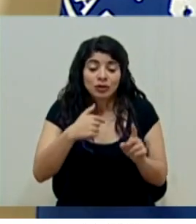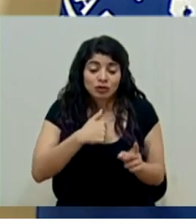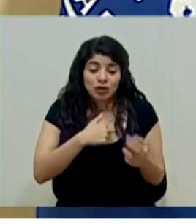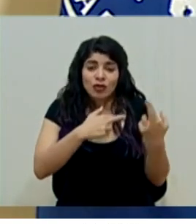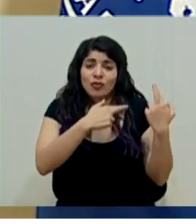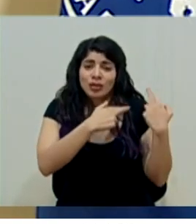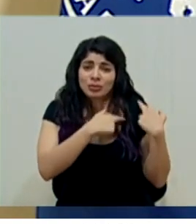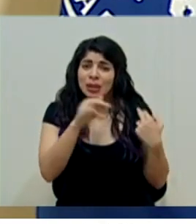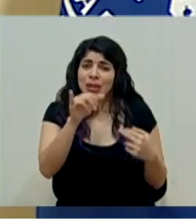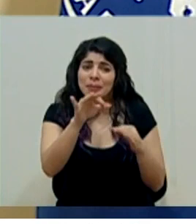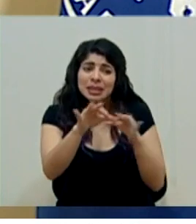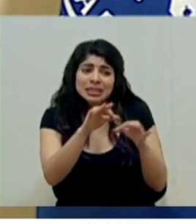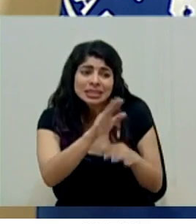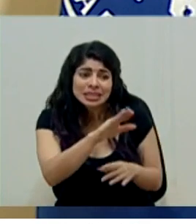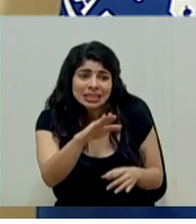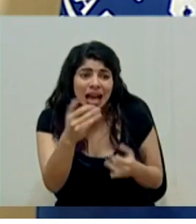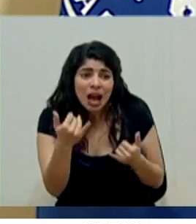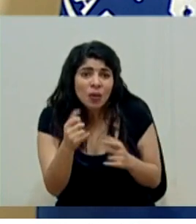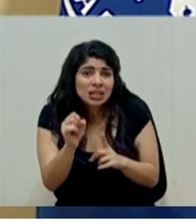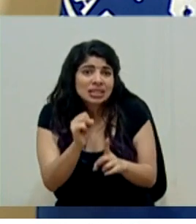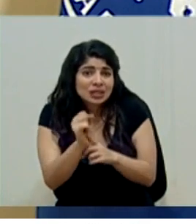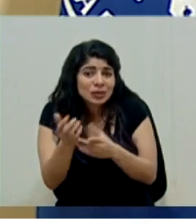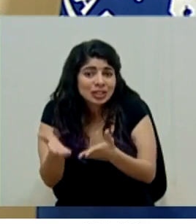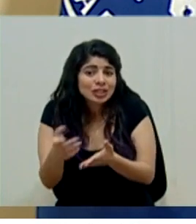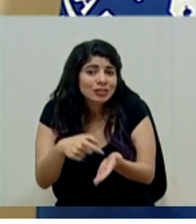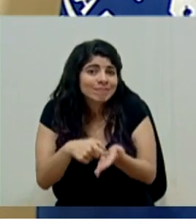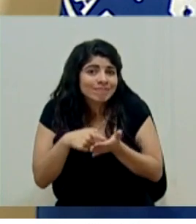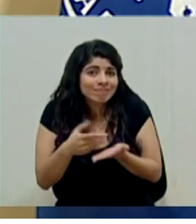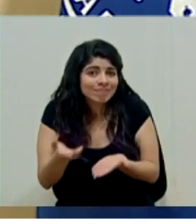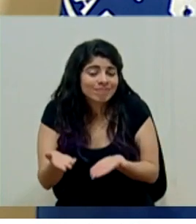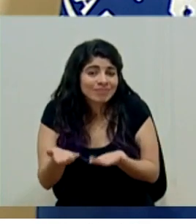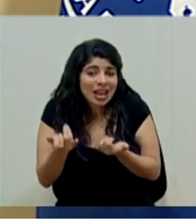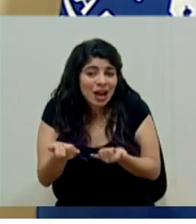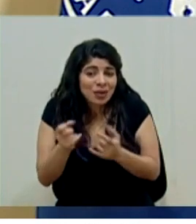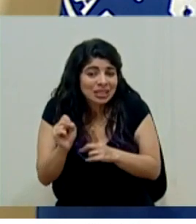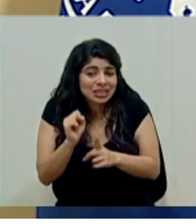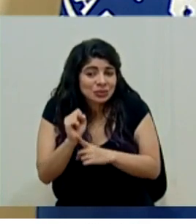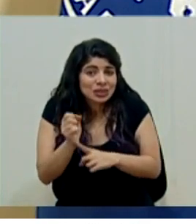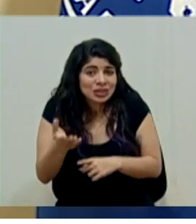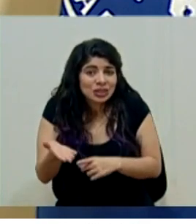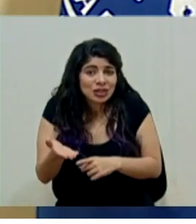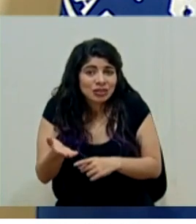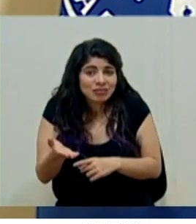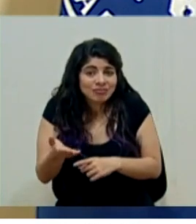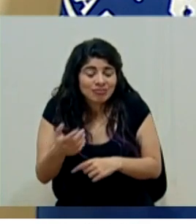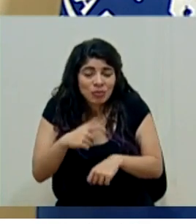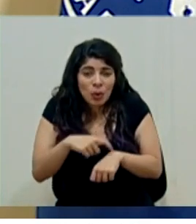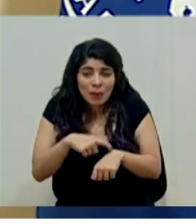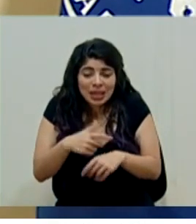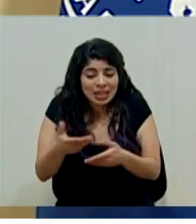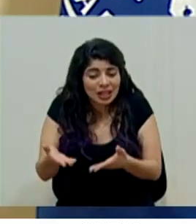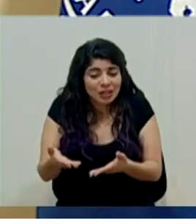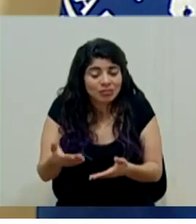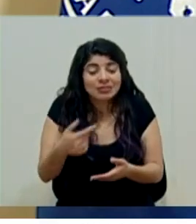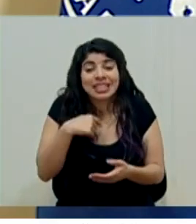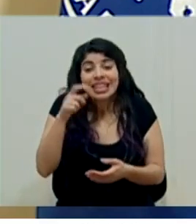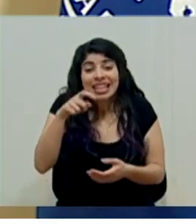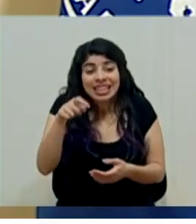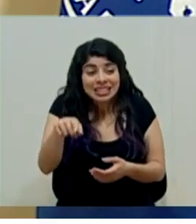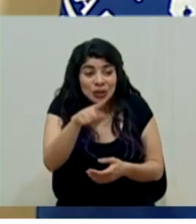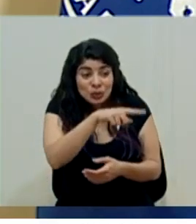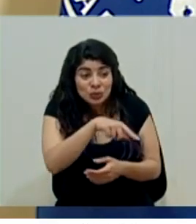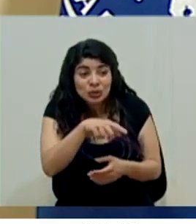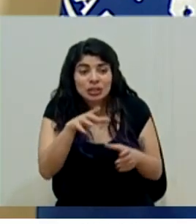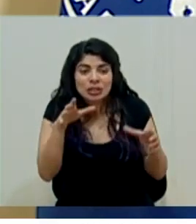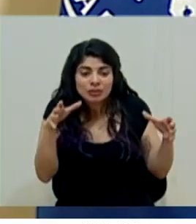decirle al país, es el punto donde estamos. Es el punto donde estamos y, en verdad, yo quiero que pasemos este